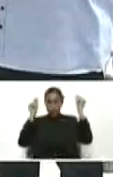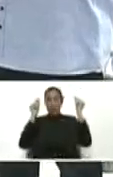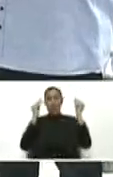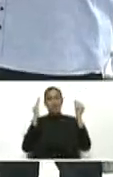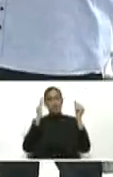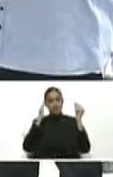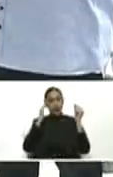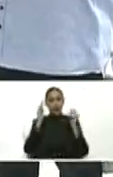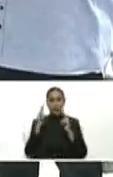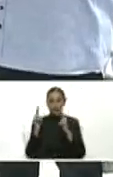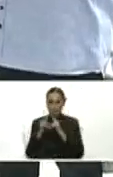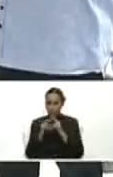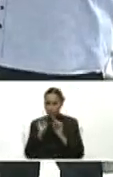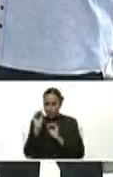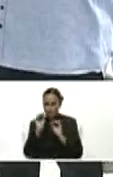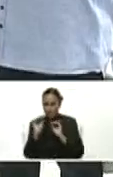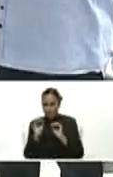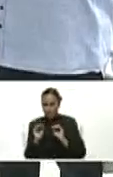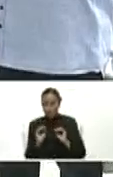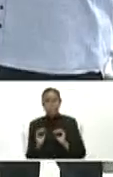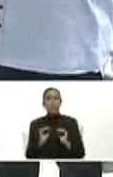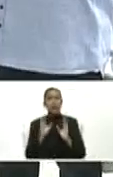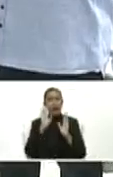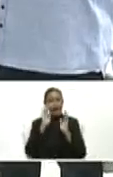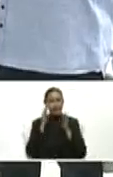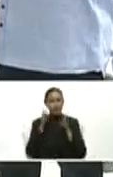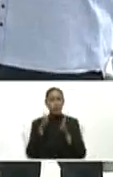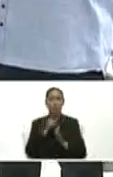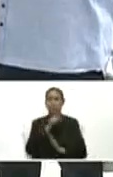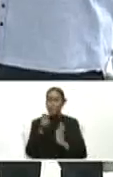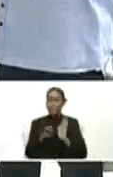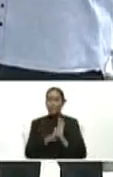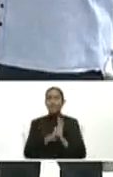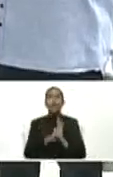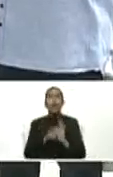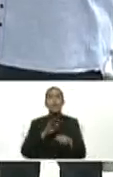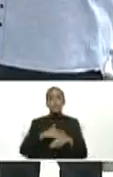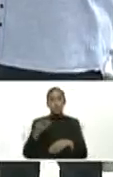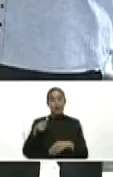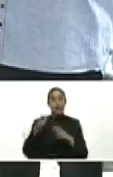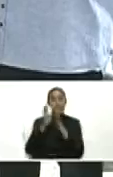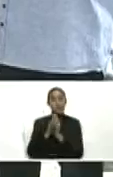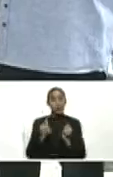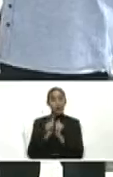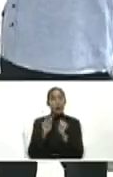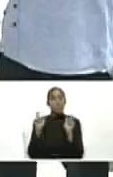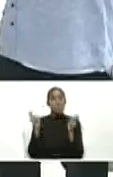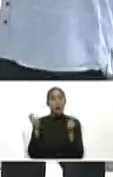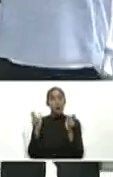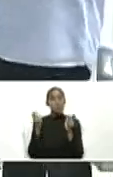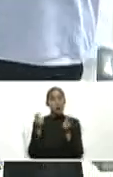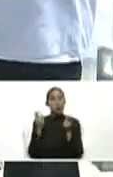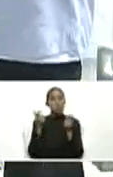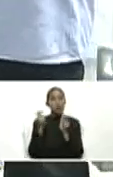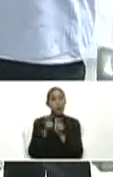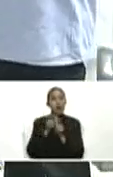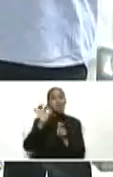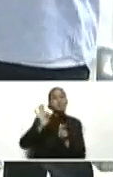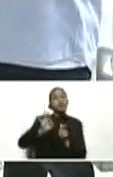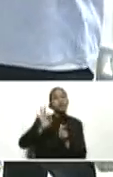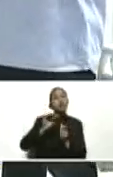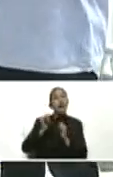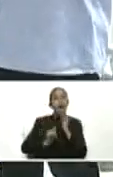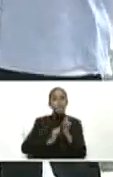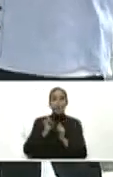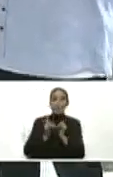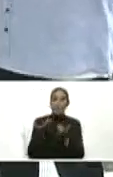hecho un gran trabajo hasta ahorita. De verdad que sí, Anzoátegui ha logrado la disminución de la mortalidad materna de forma importante en los últimos años, y estas unidades de verdad que han dado el respuesta